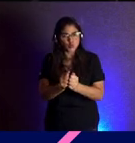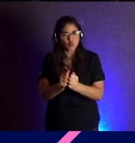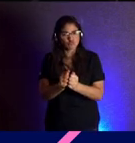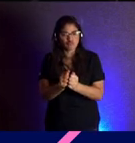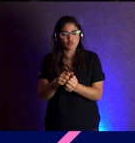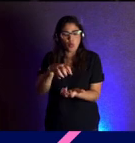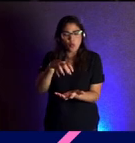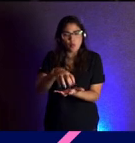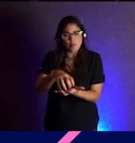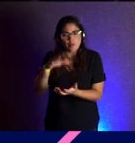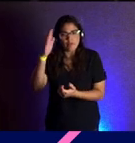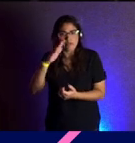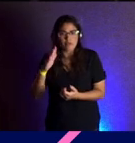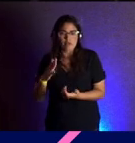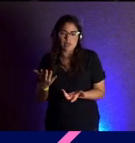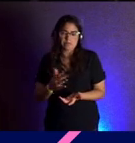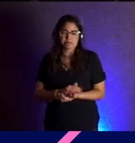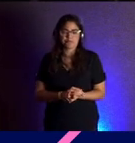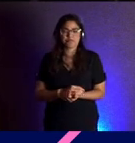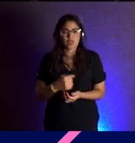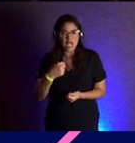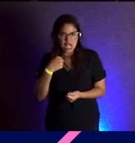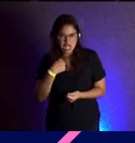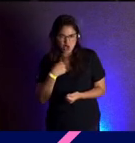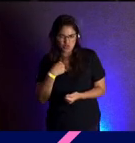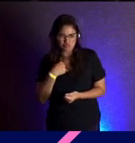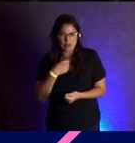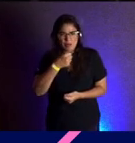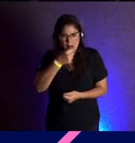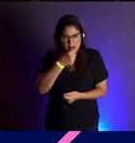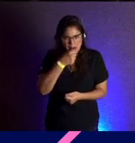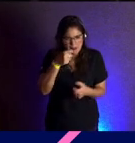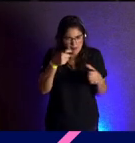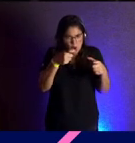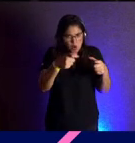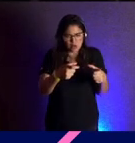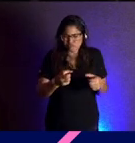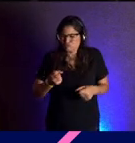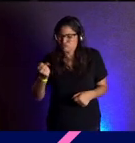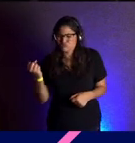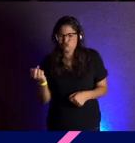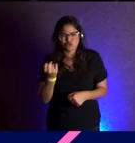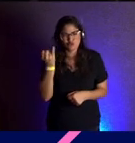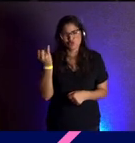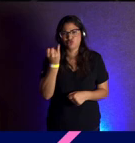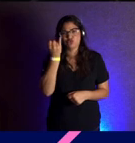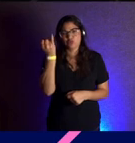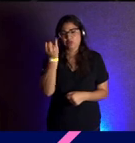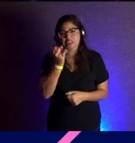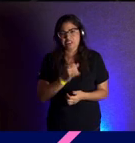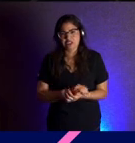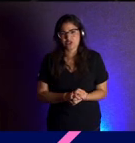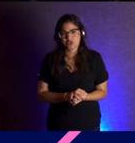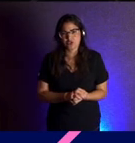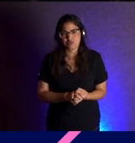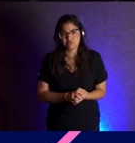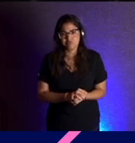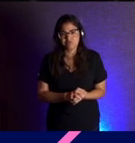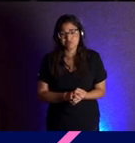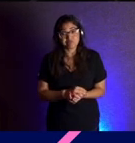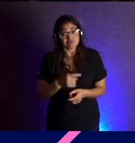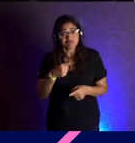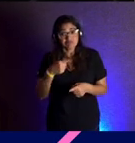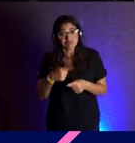Son importantísimos. Y sabemos que una parte importante de por qué han desaparecido es que hay una crisis en el modelo de negocios